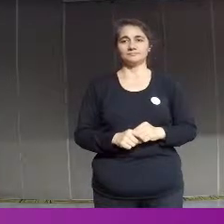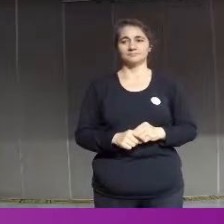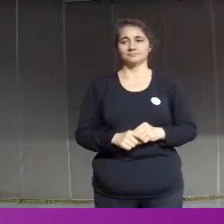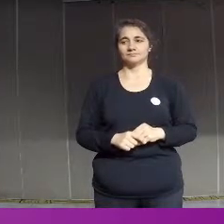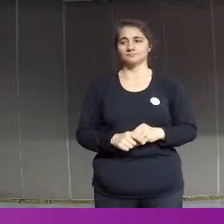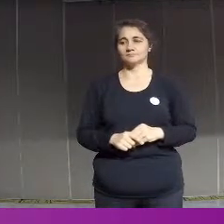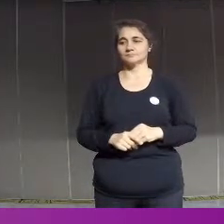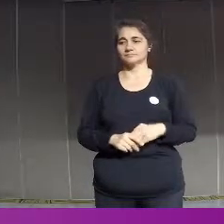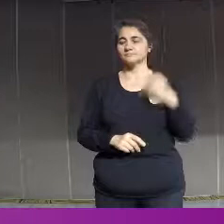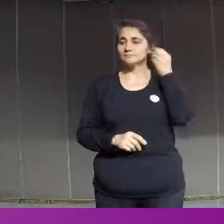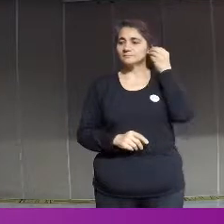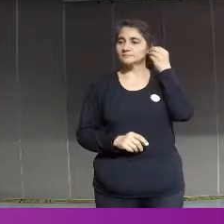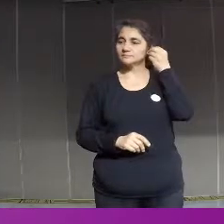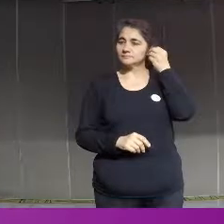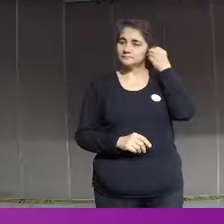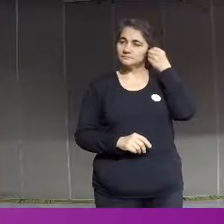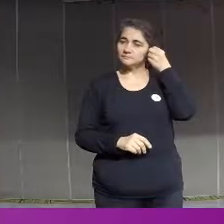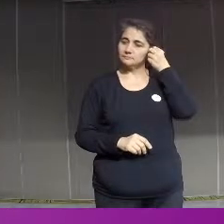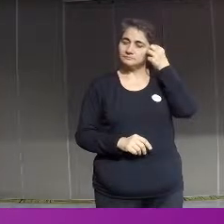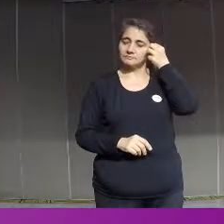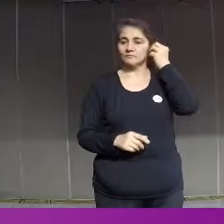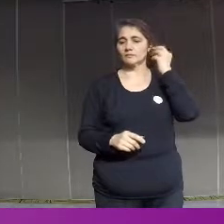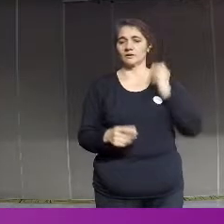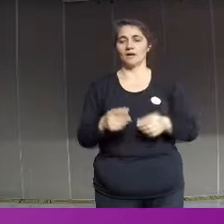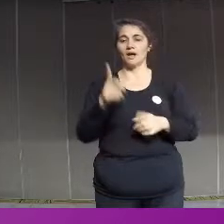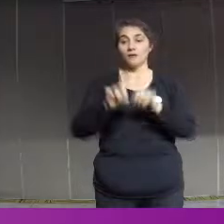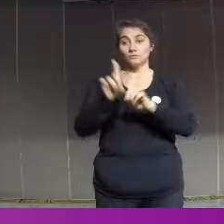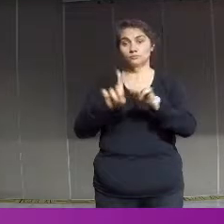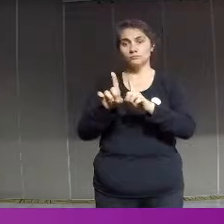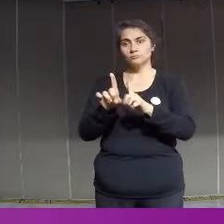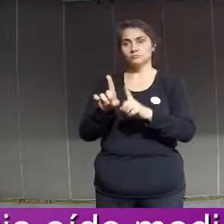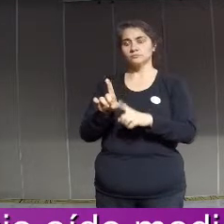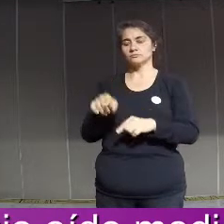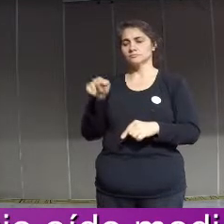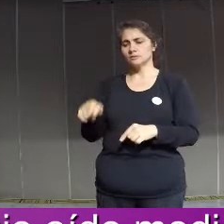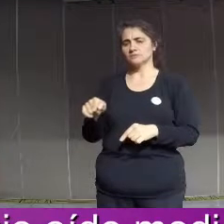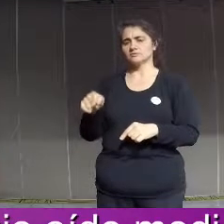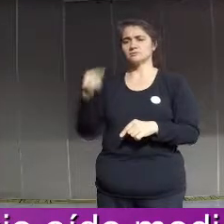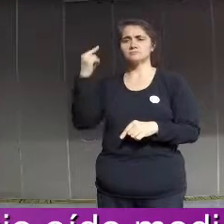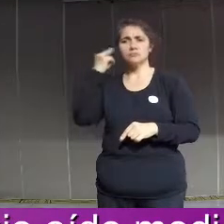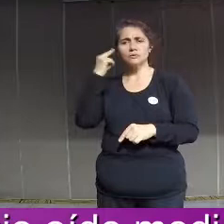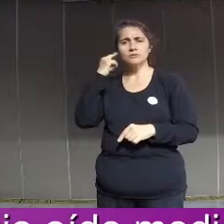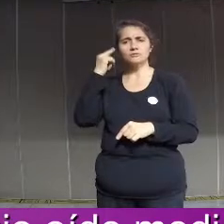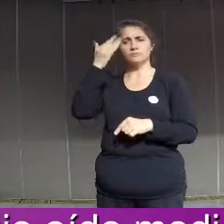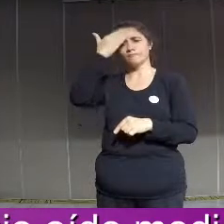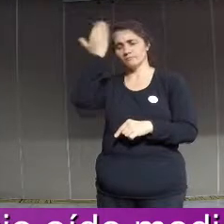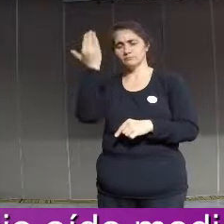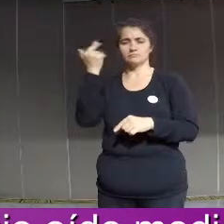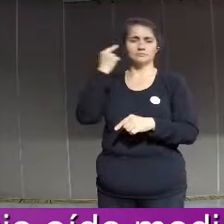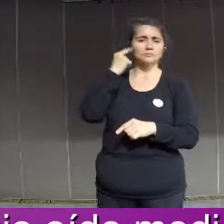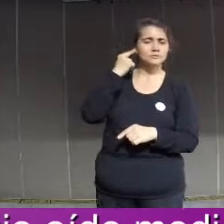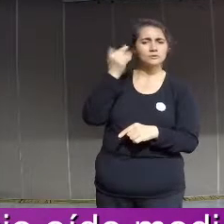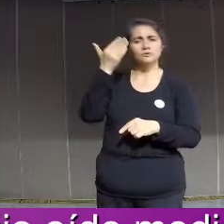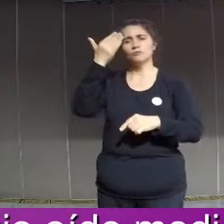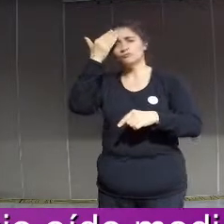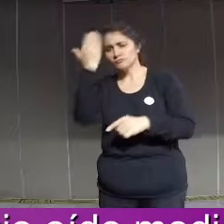lactantes, generalmente, el chico que hace muchas otitis debería hacer un estudio de rutina la videodeglución y muchas veces